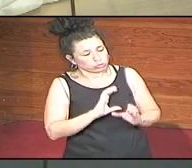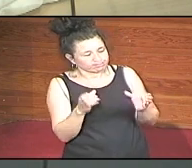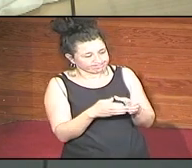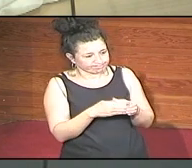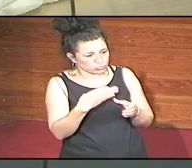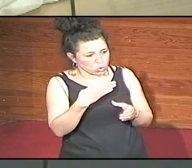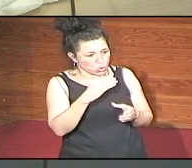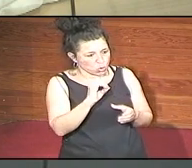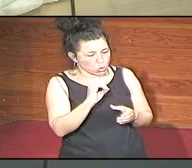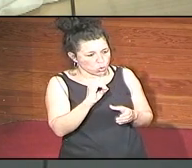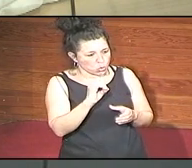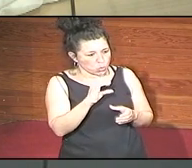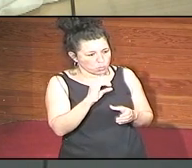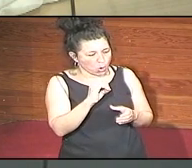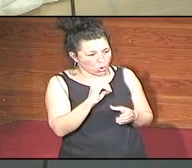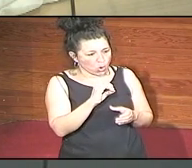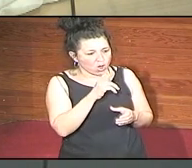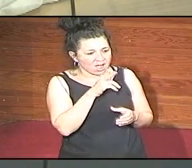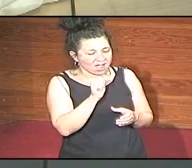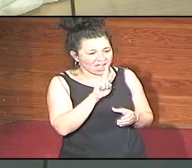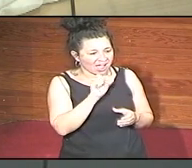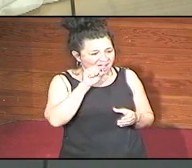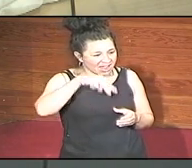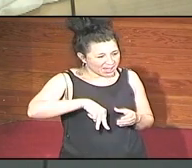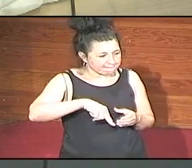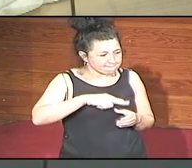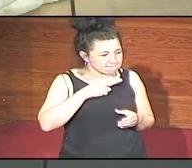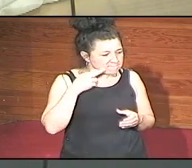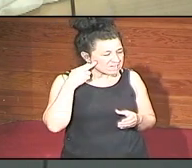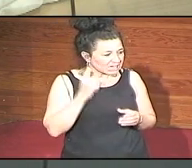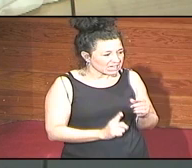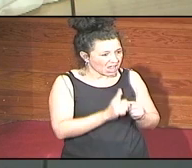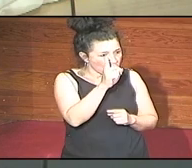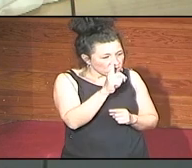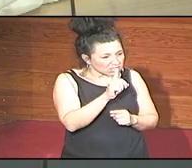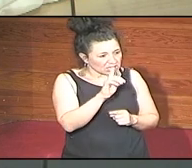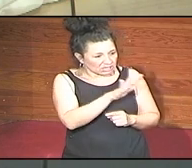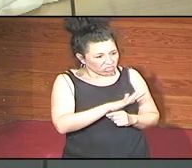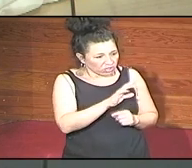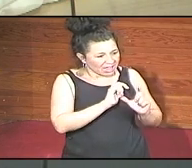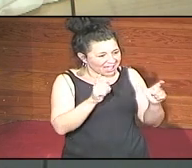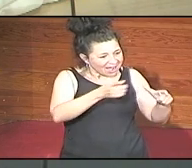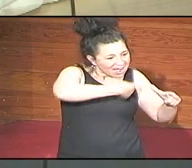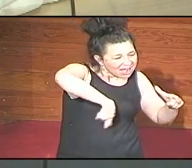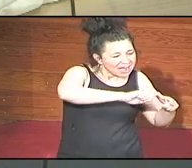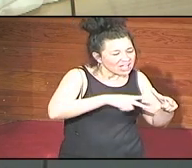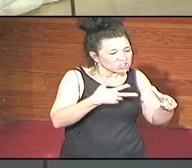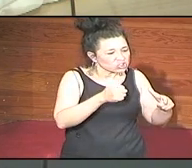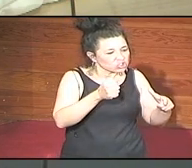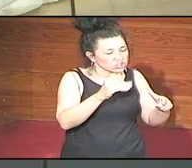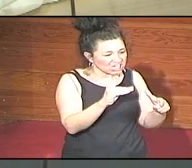es un grupo que está en el norte de nigeria en esta zona del lago al que comentaba antes pero son yihadistas pero son